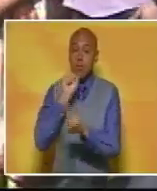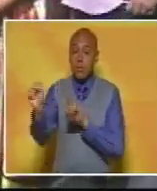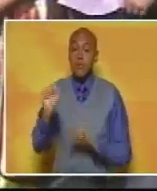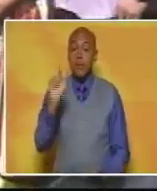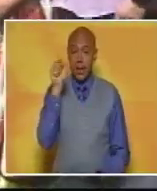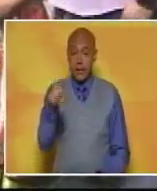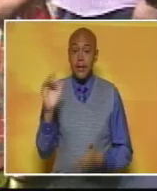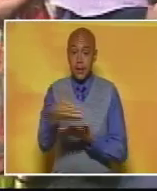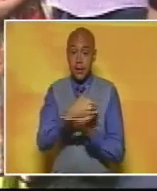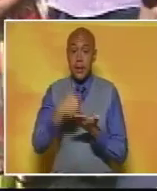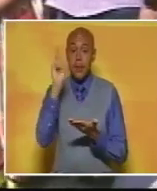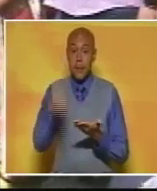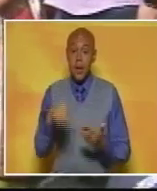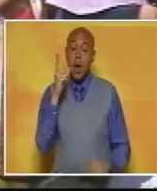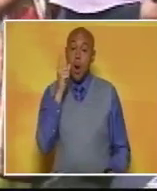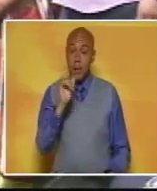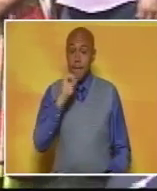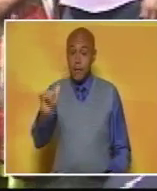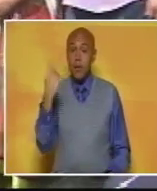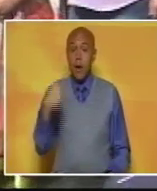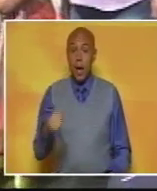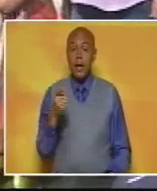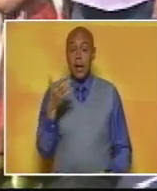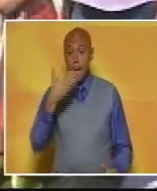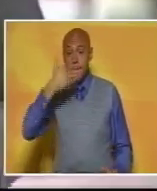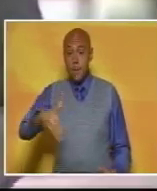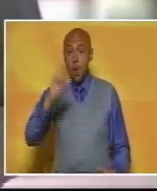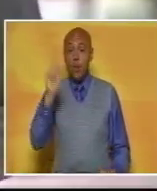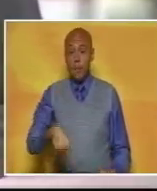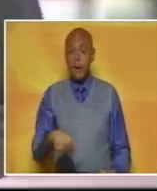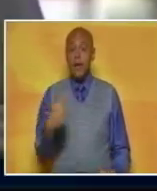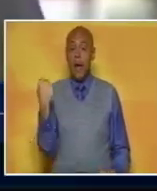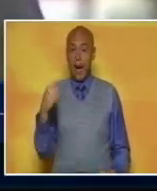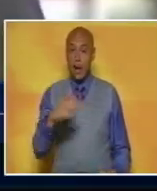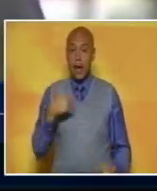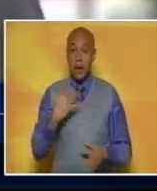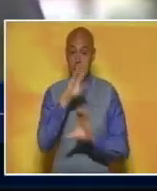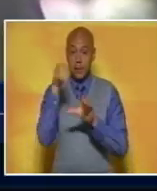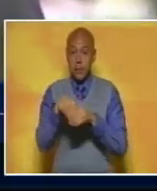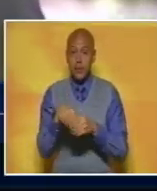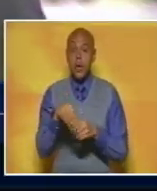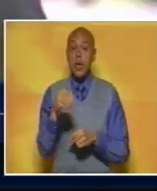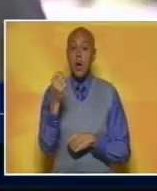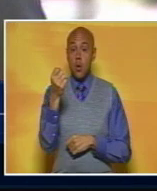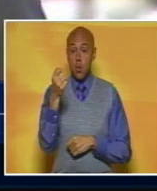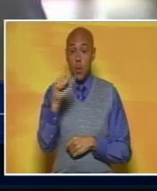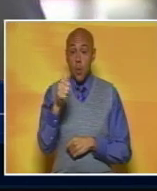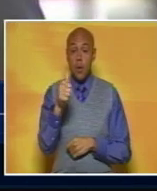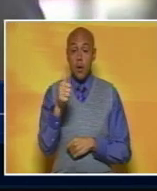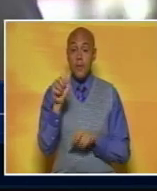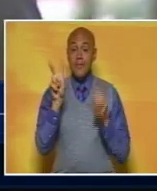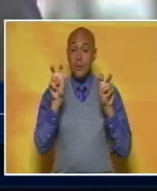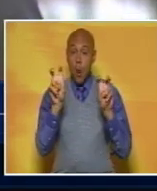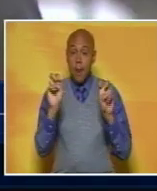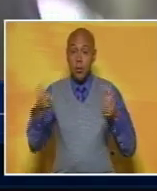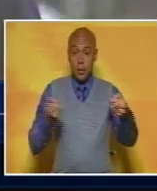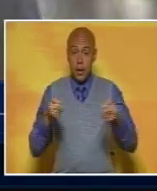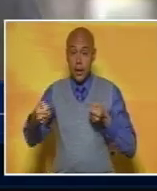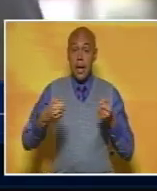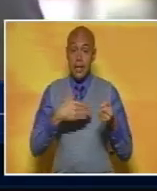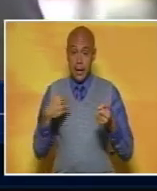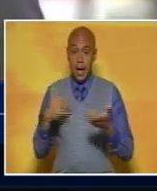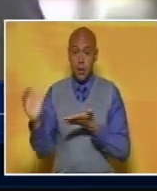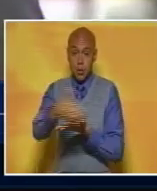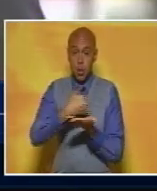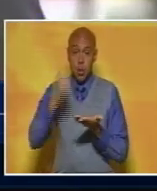de recolección de basura, el alcalde Dirwin Arrieta informó que próximamente incorporarán a la flota 10 nuevos camiones compactadores para recuperar y